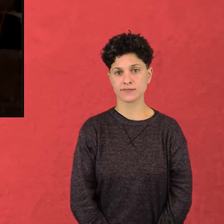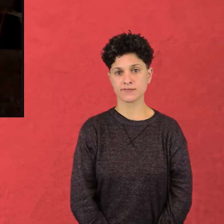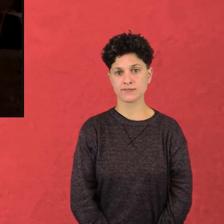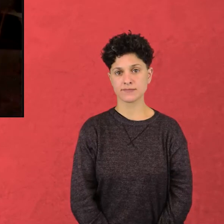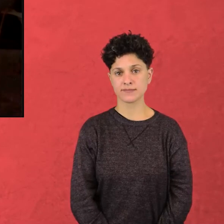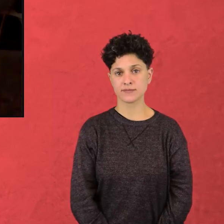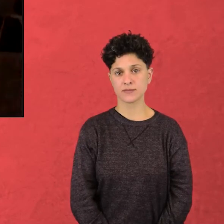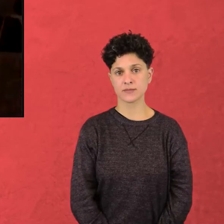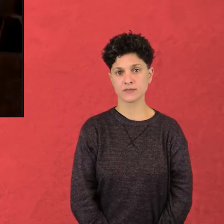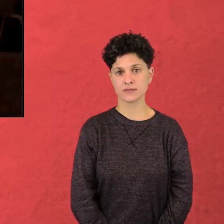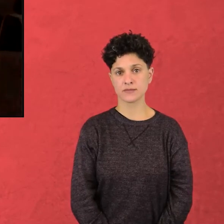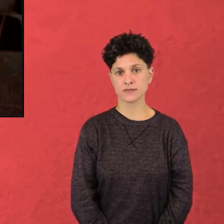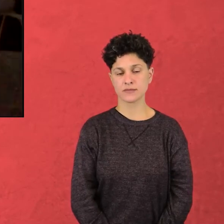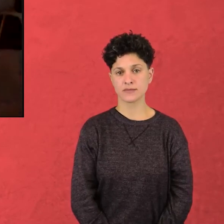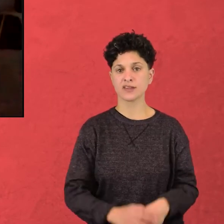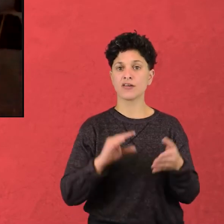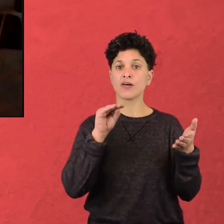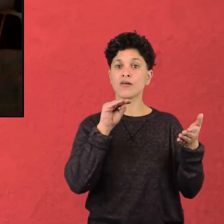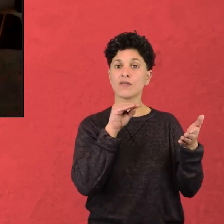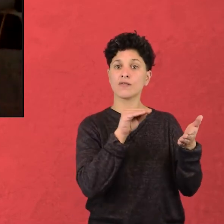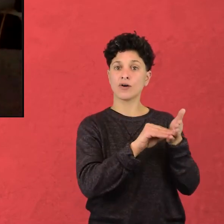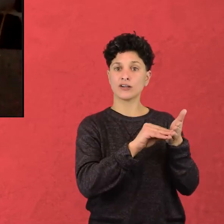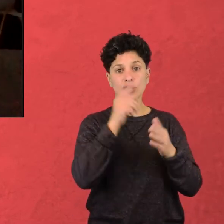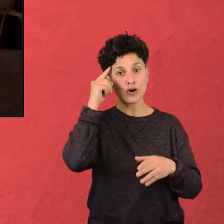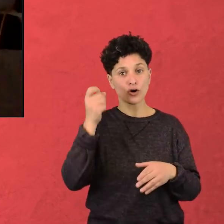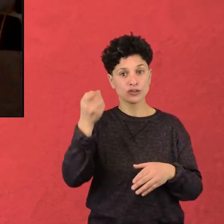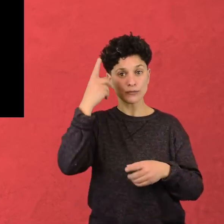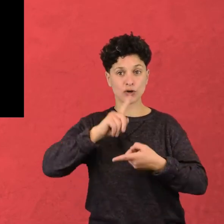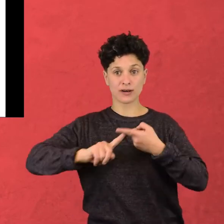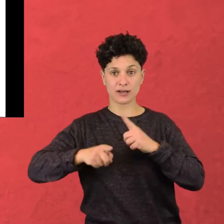Vamos a ir nuevamente a la pizarra